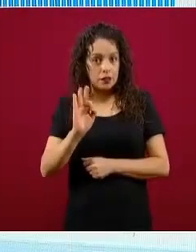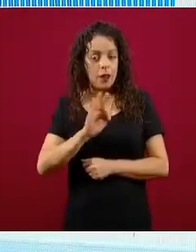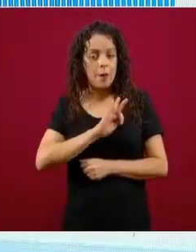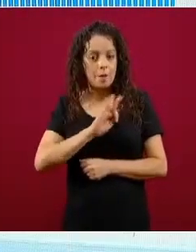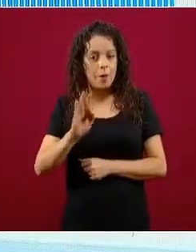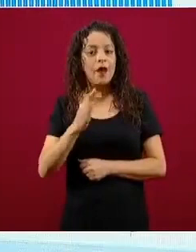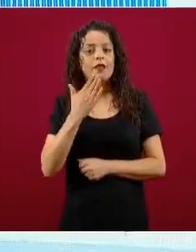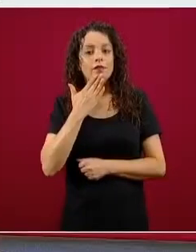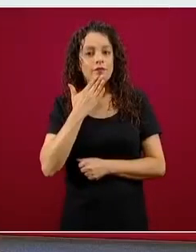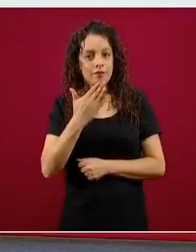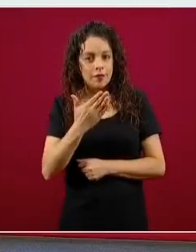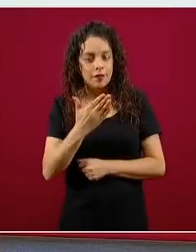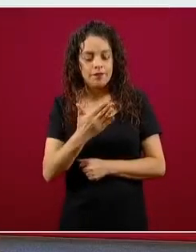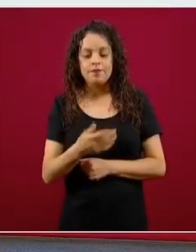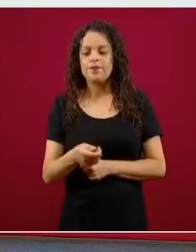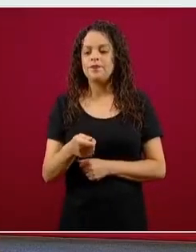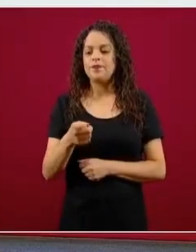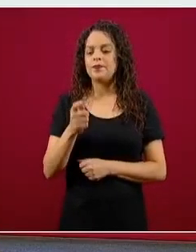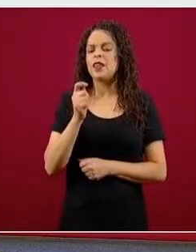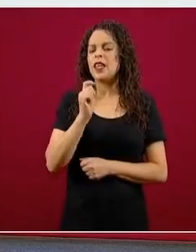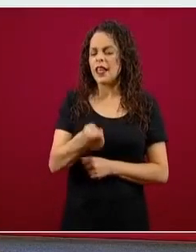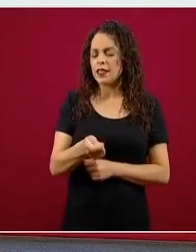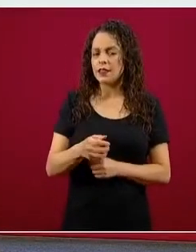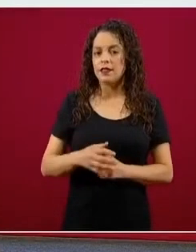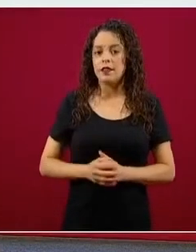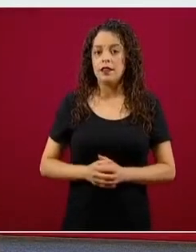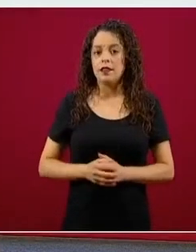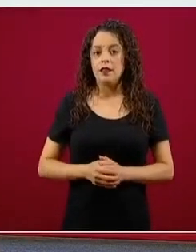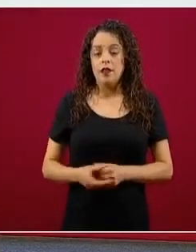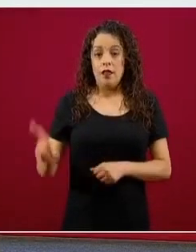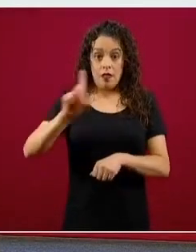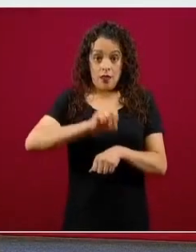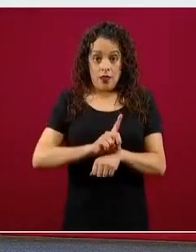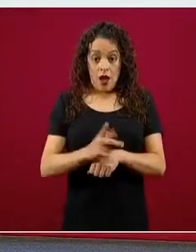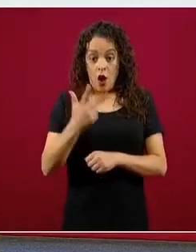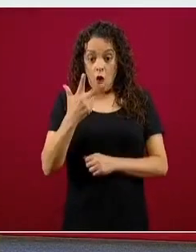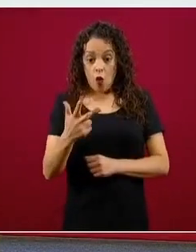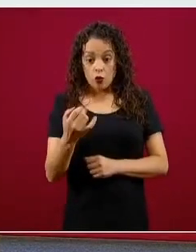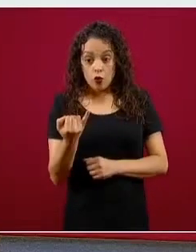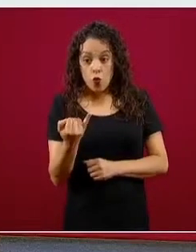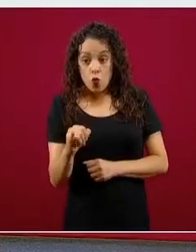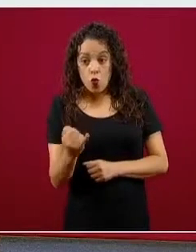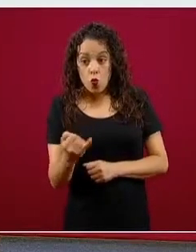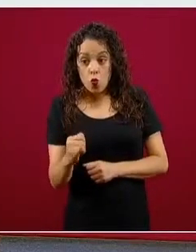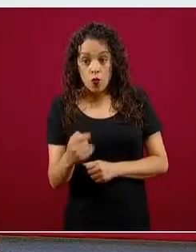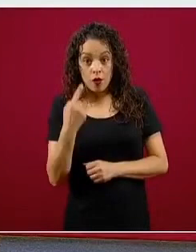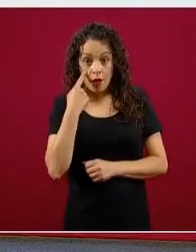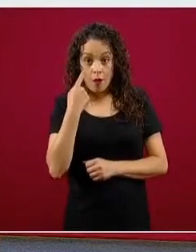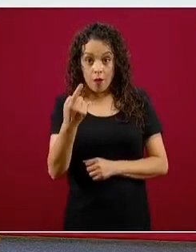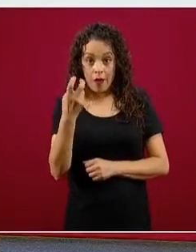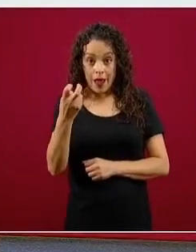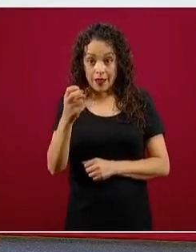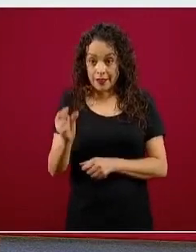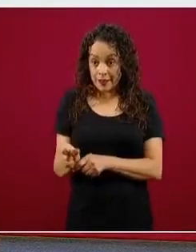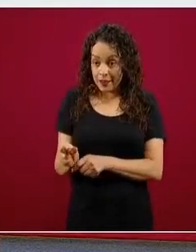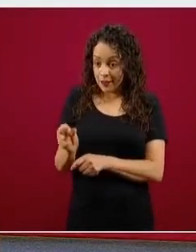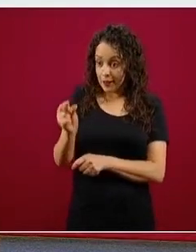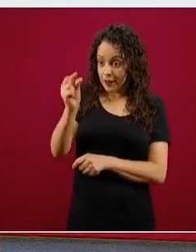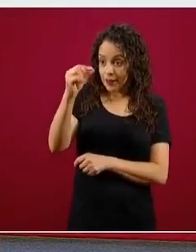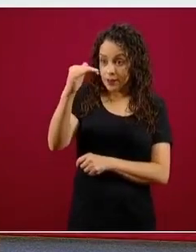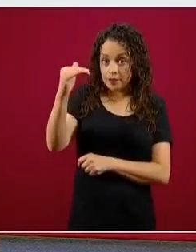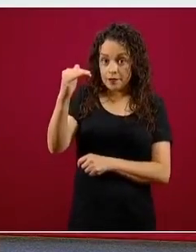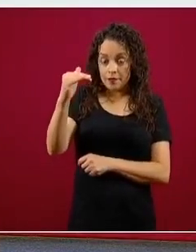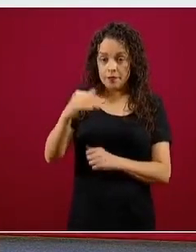que desde el 8 de junio, que es este lugar, ya no